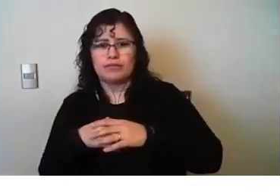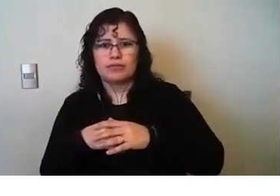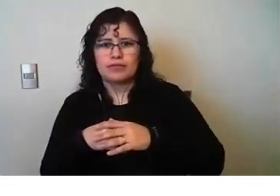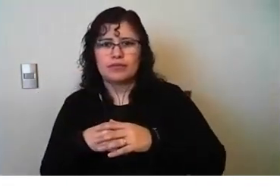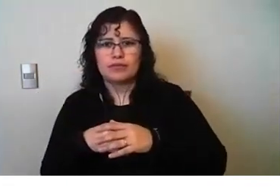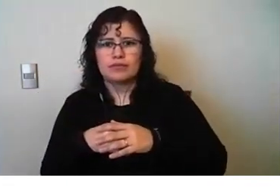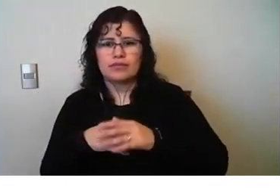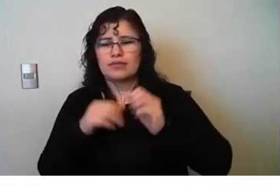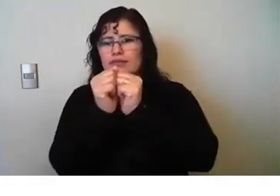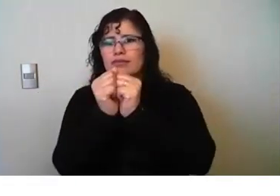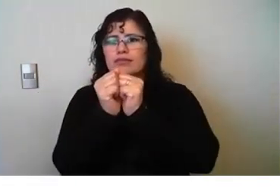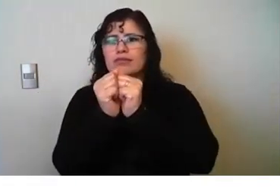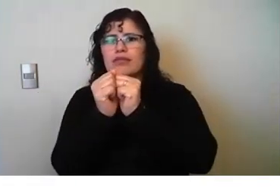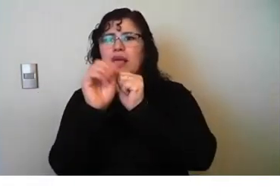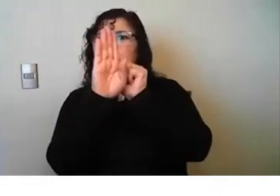media.